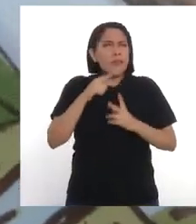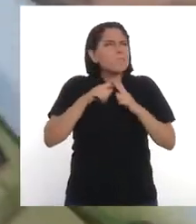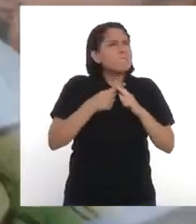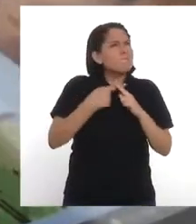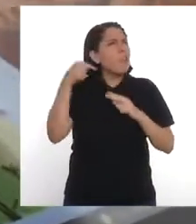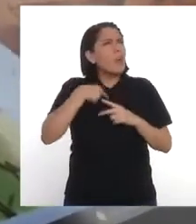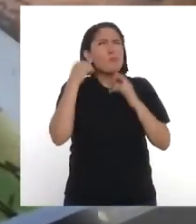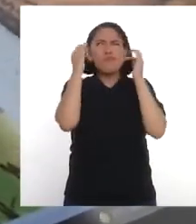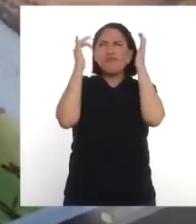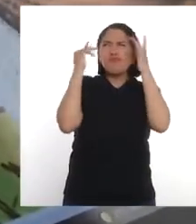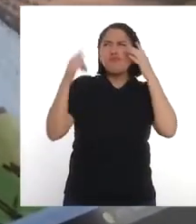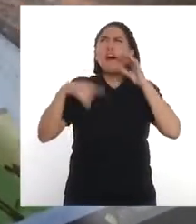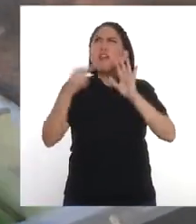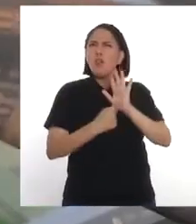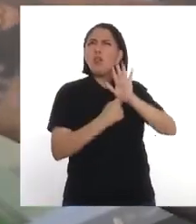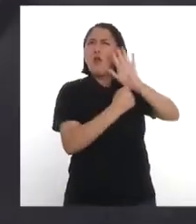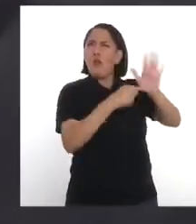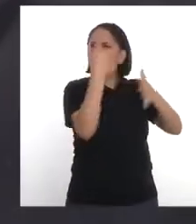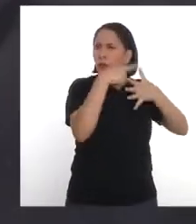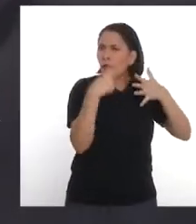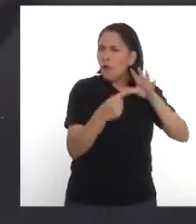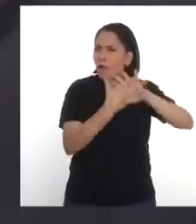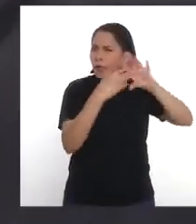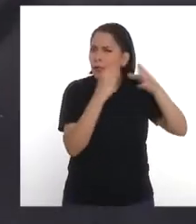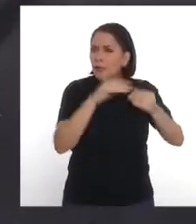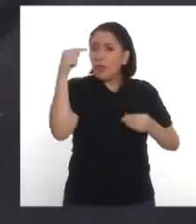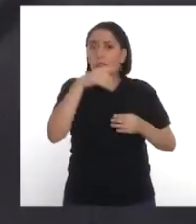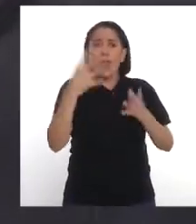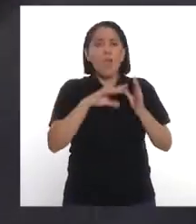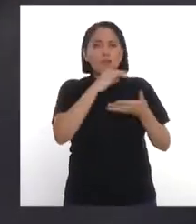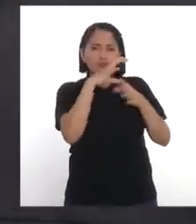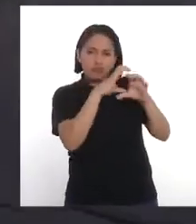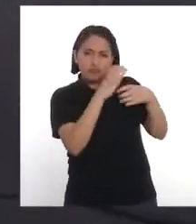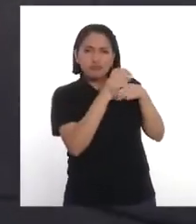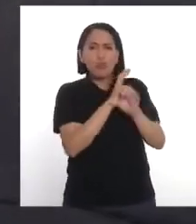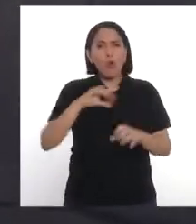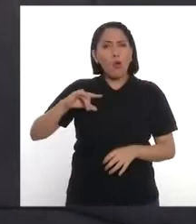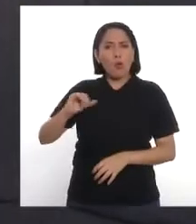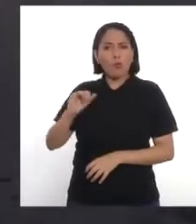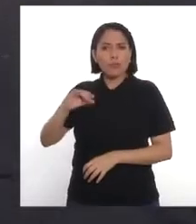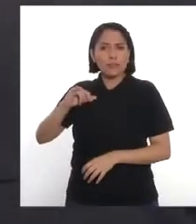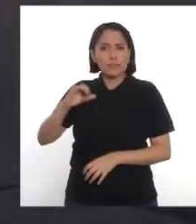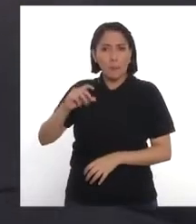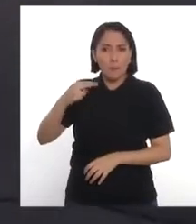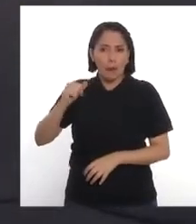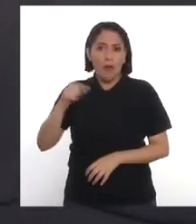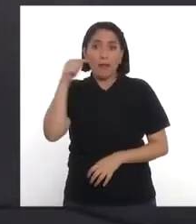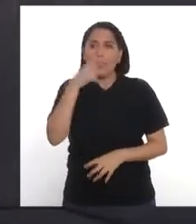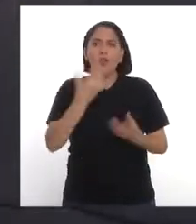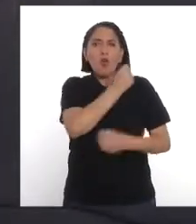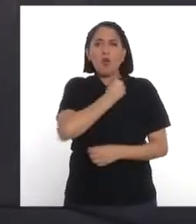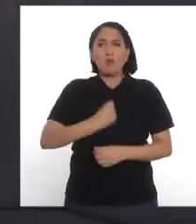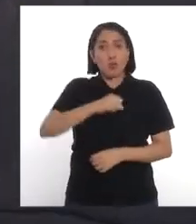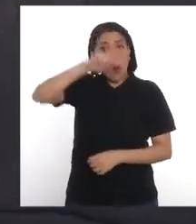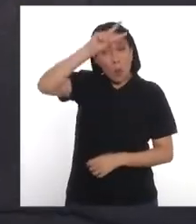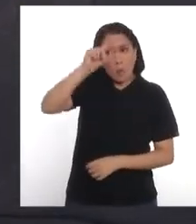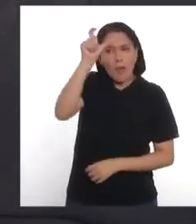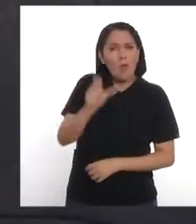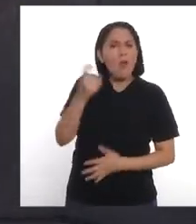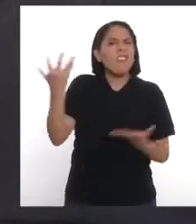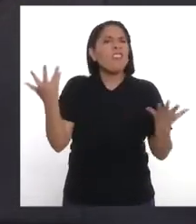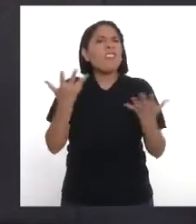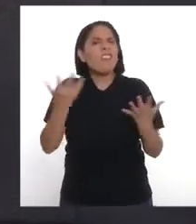contar historias, que es de lo que se trata el cómic. Y ahí creé un personaje que se llama el Guachimán, que es un superhéroe peruano, basado un poco en la